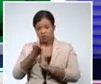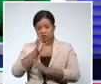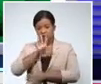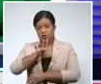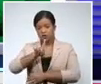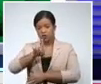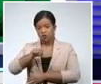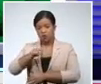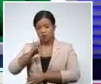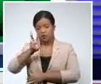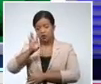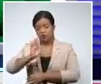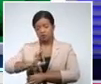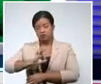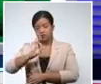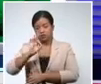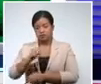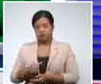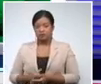51,3%.